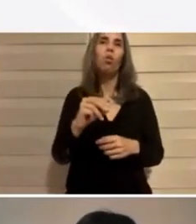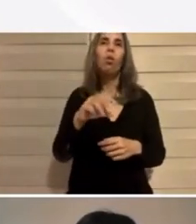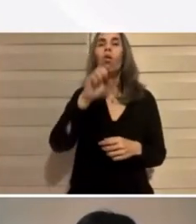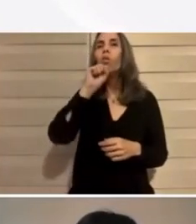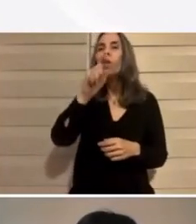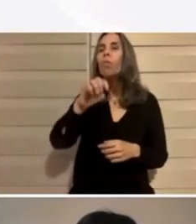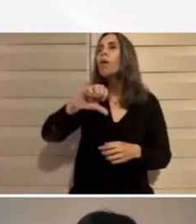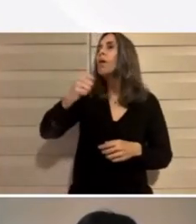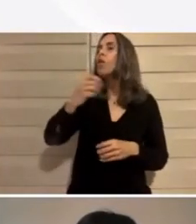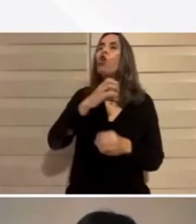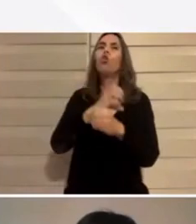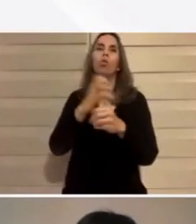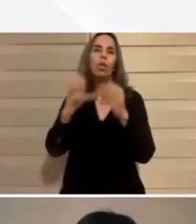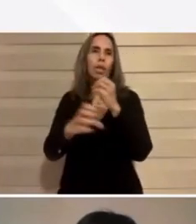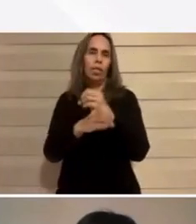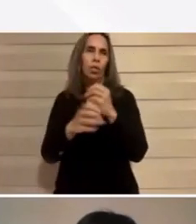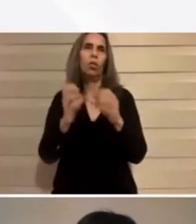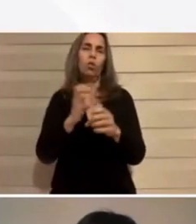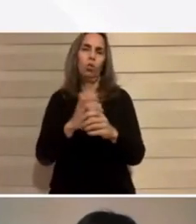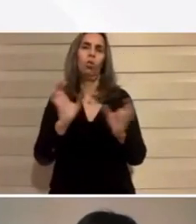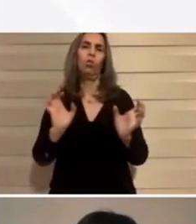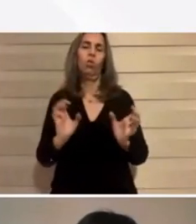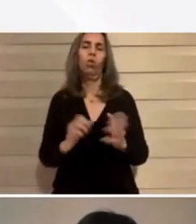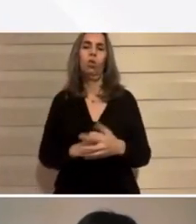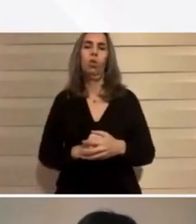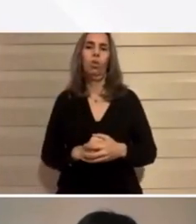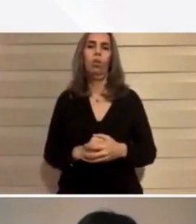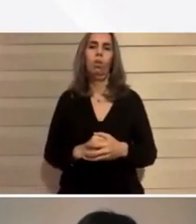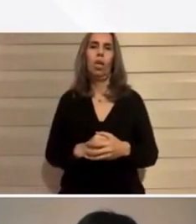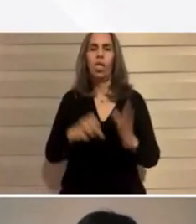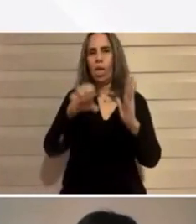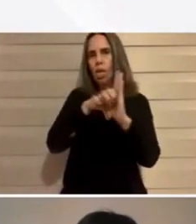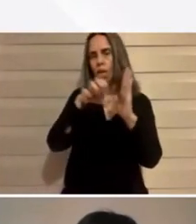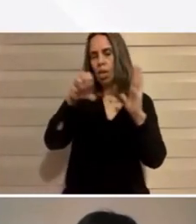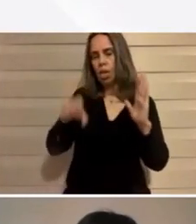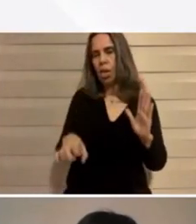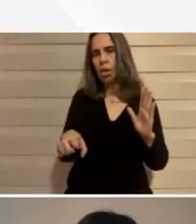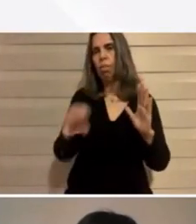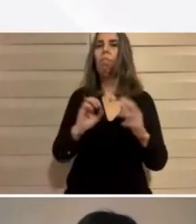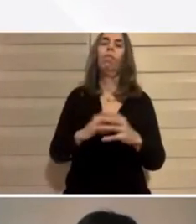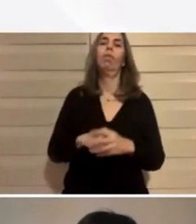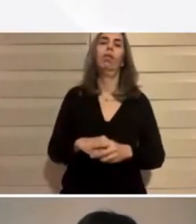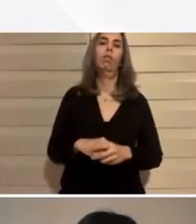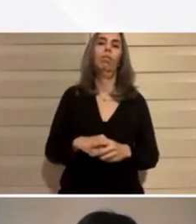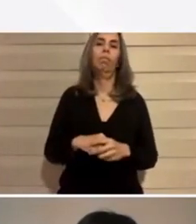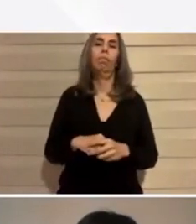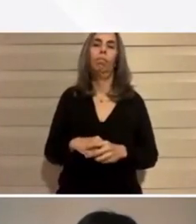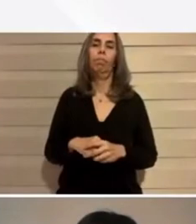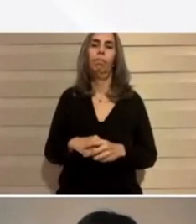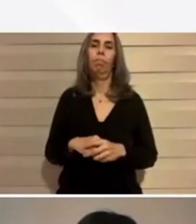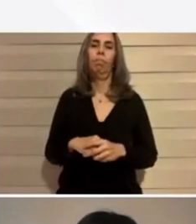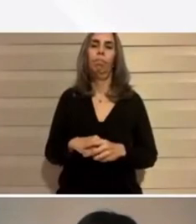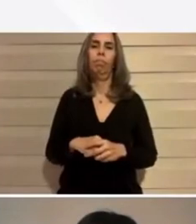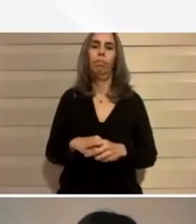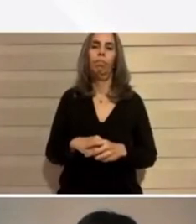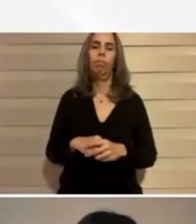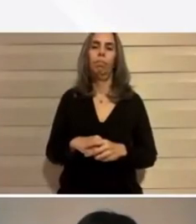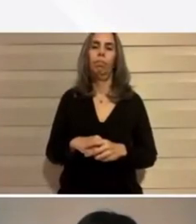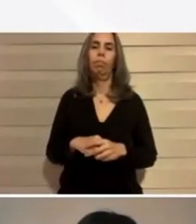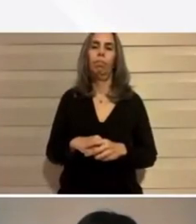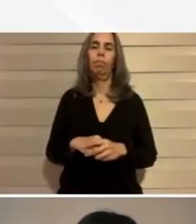ejemplo que les lo van a entender de volada, porque es un recurso escaso que tenemos todos. ¿Te quieres levantar cuando